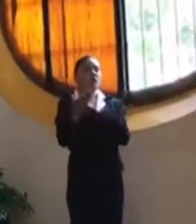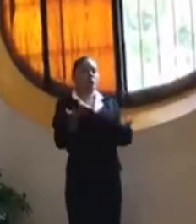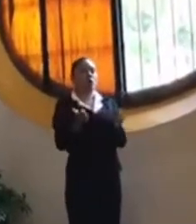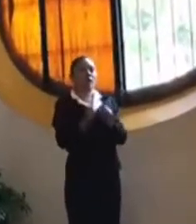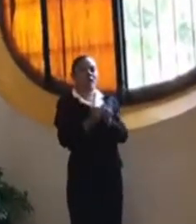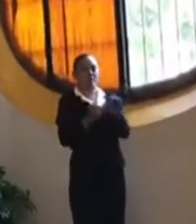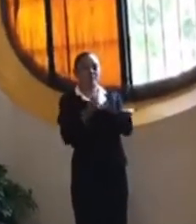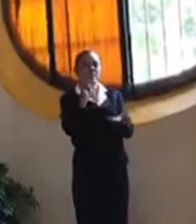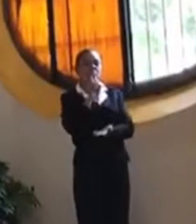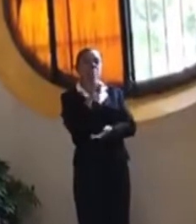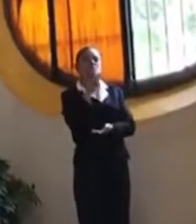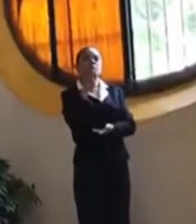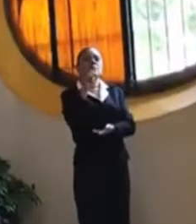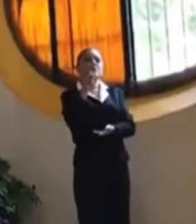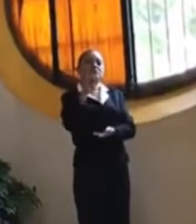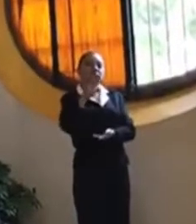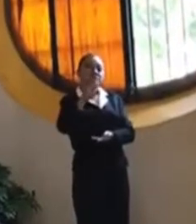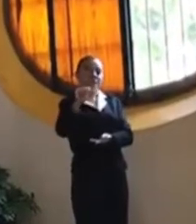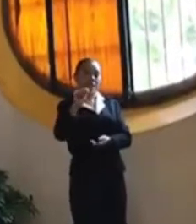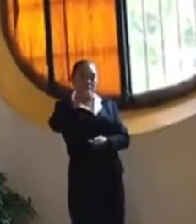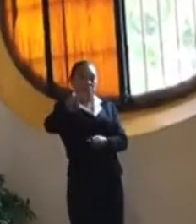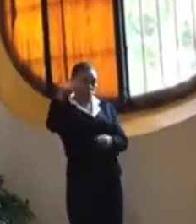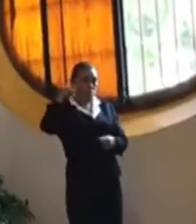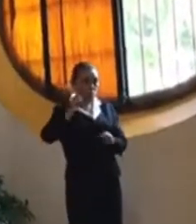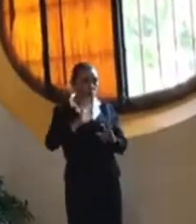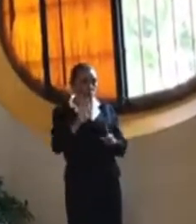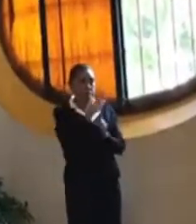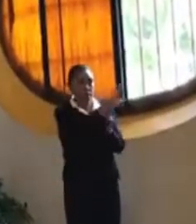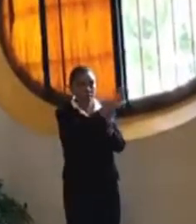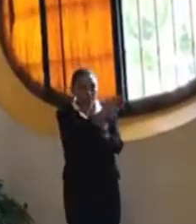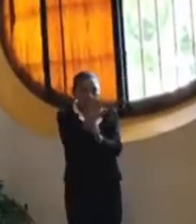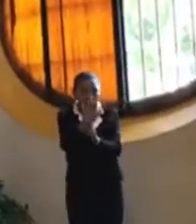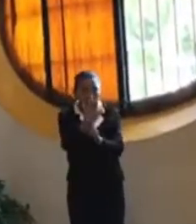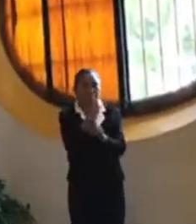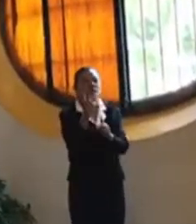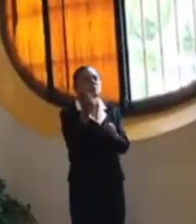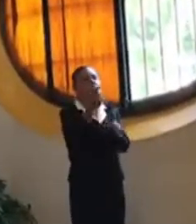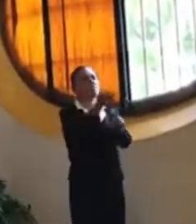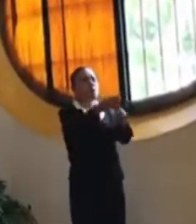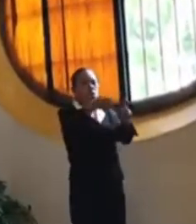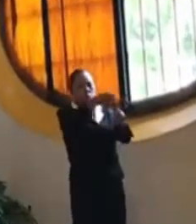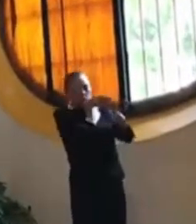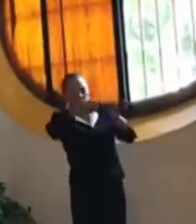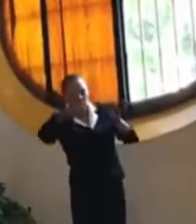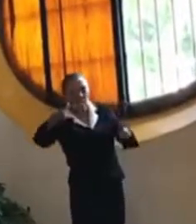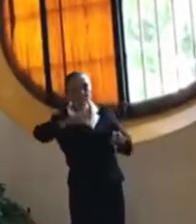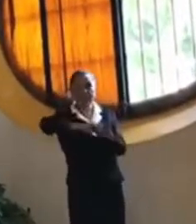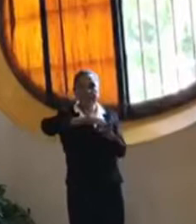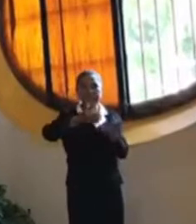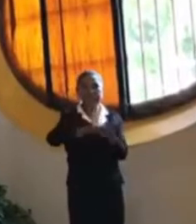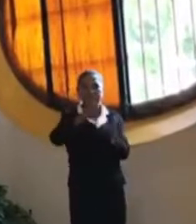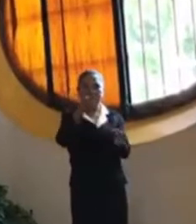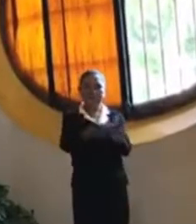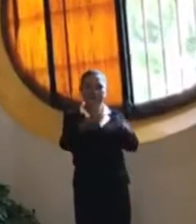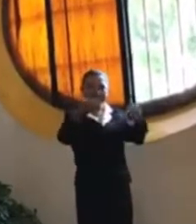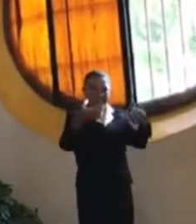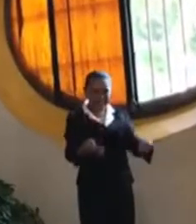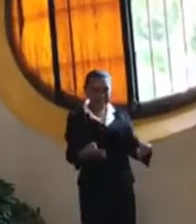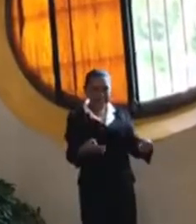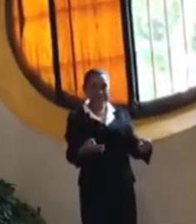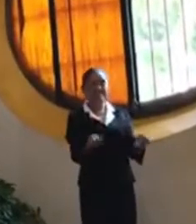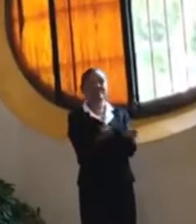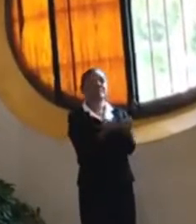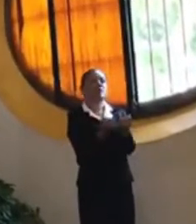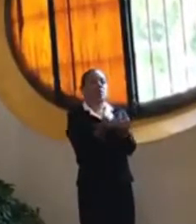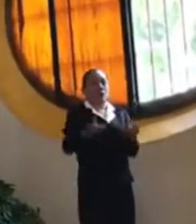Bugarín. En Morelos hemos demostrado que con coordinación y estrategias efectivas tanto